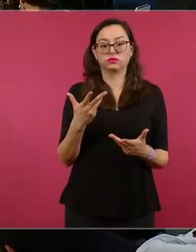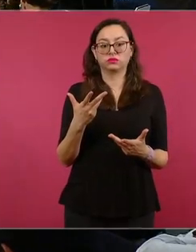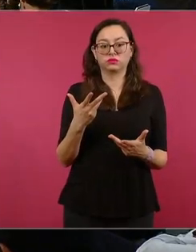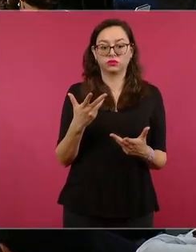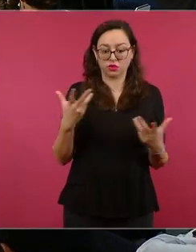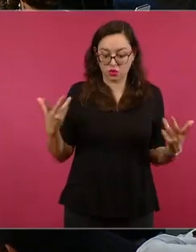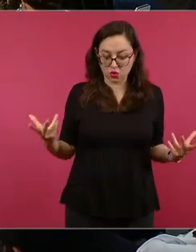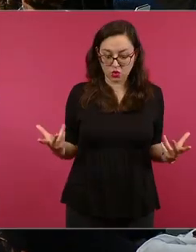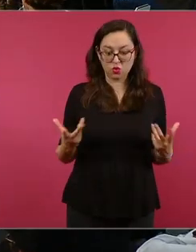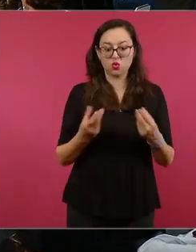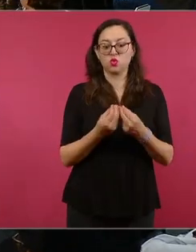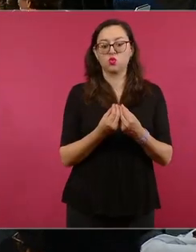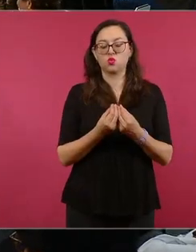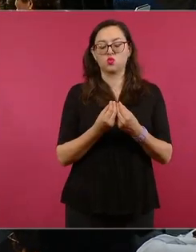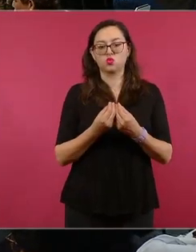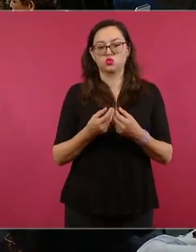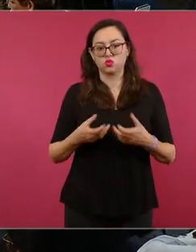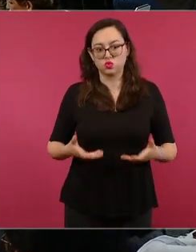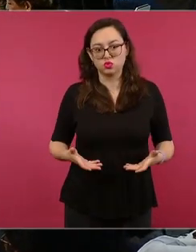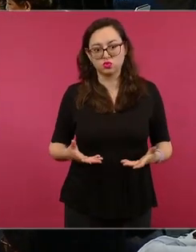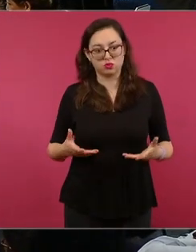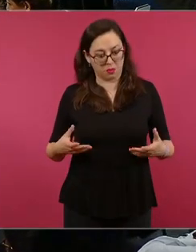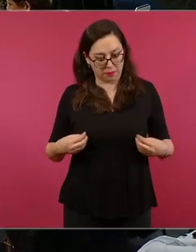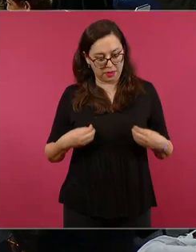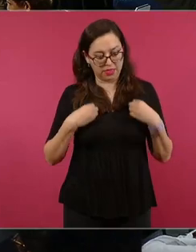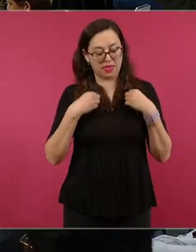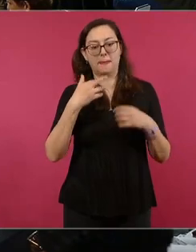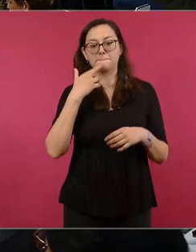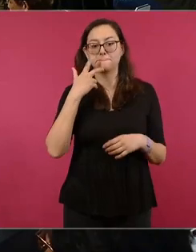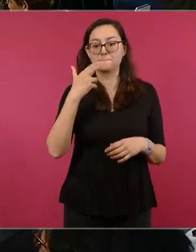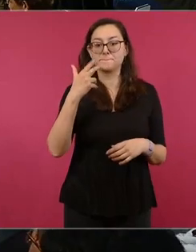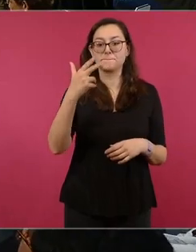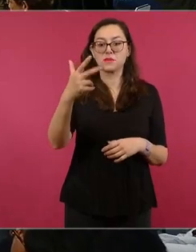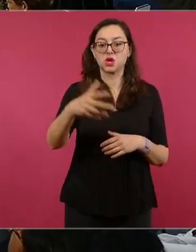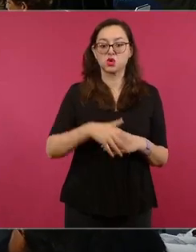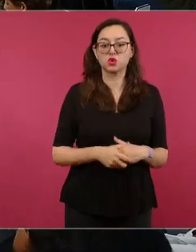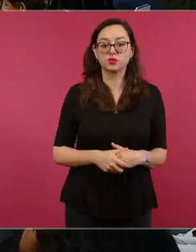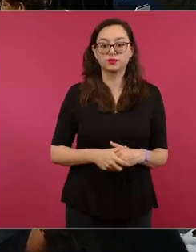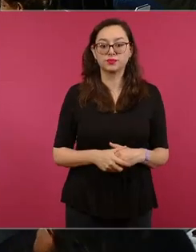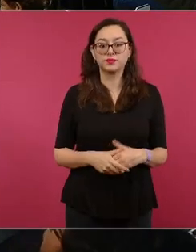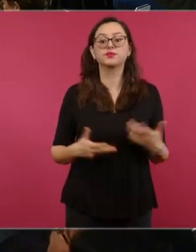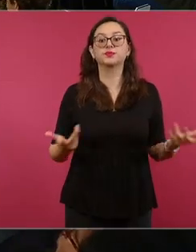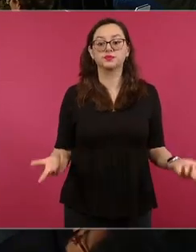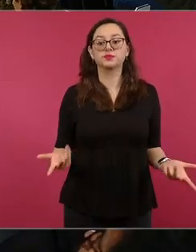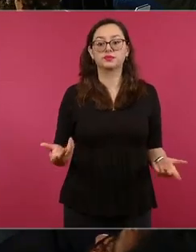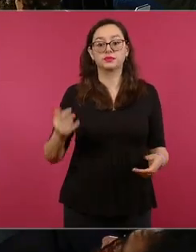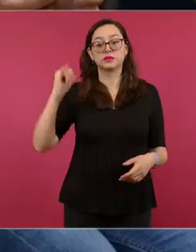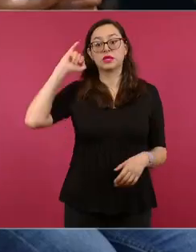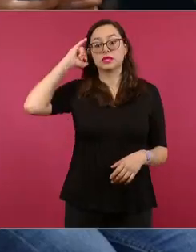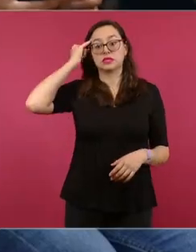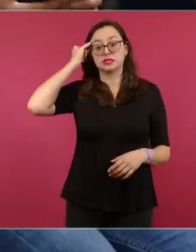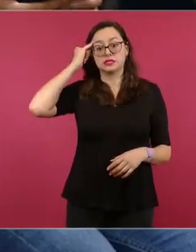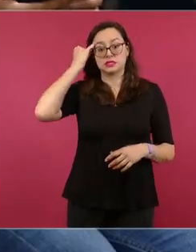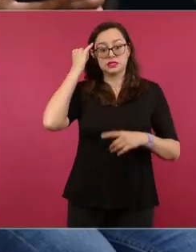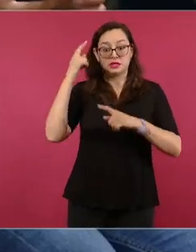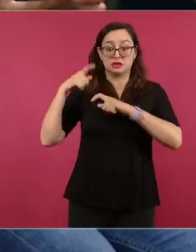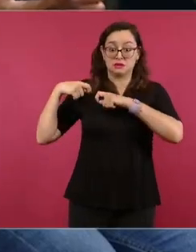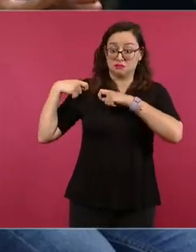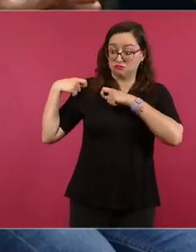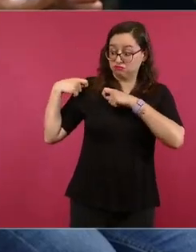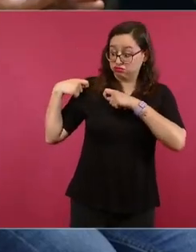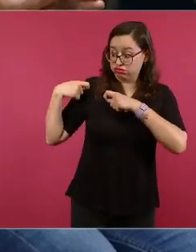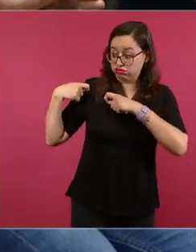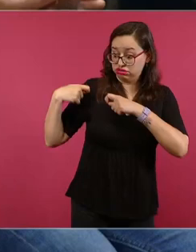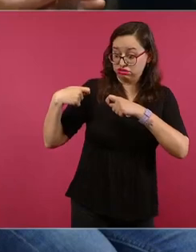construyamos juntos un camino para el buen vivir. Millones de mexicanos estamos orgullosos del legado y tradiciones ancestrales de los pueblos